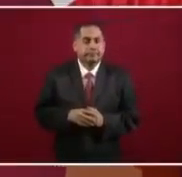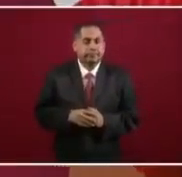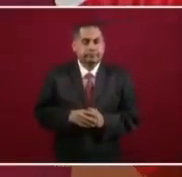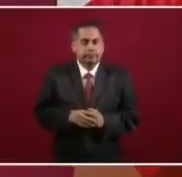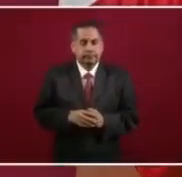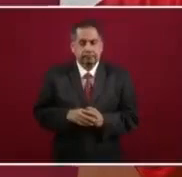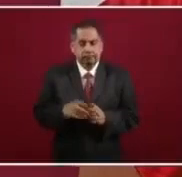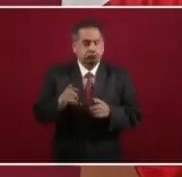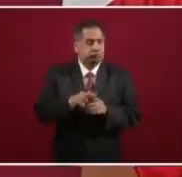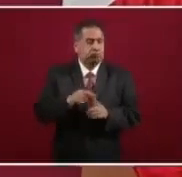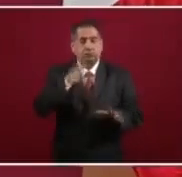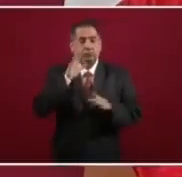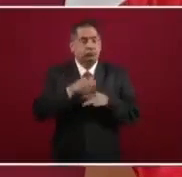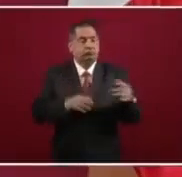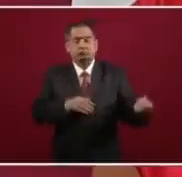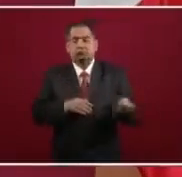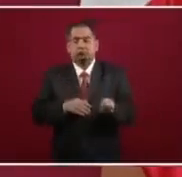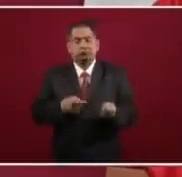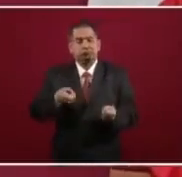se ajusticiaba